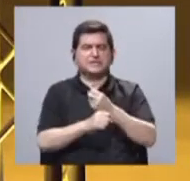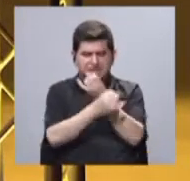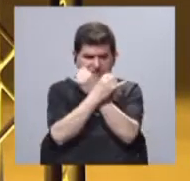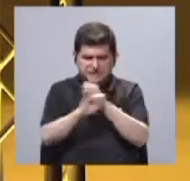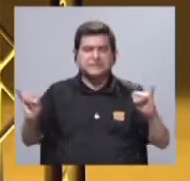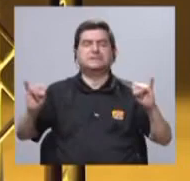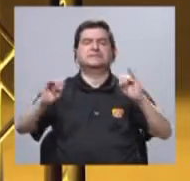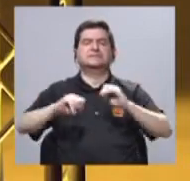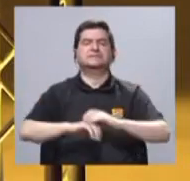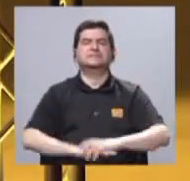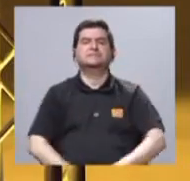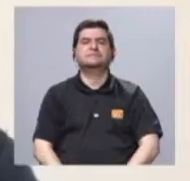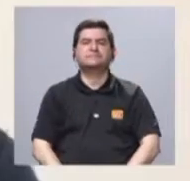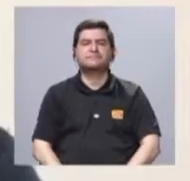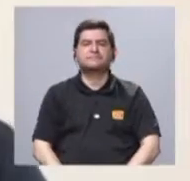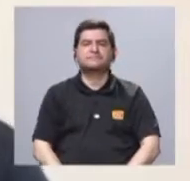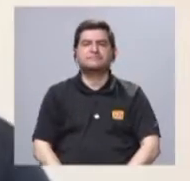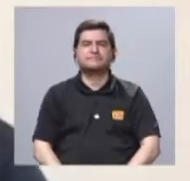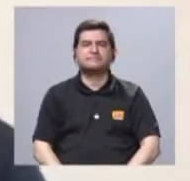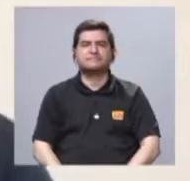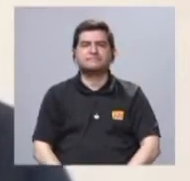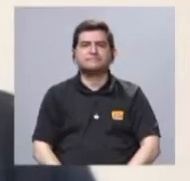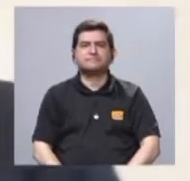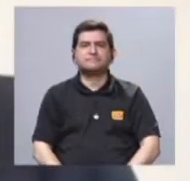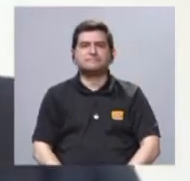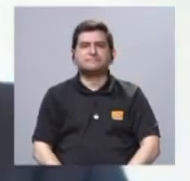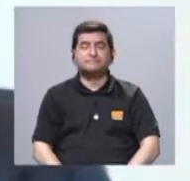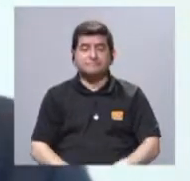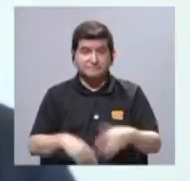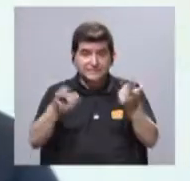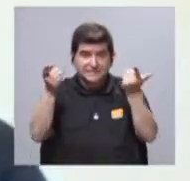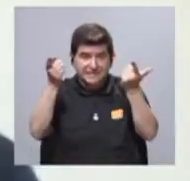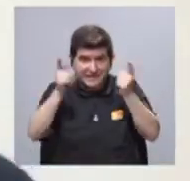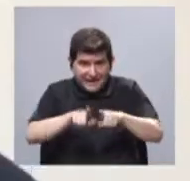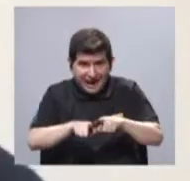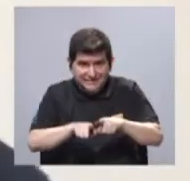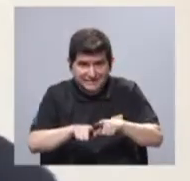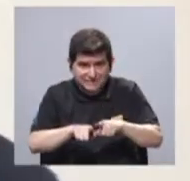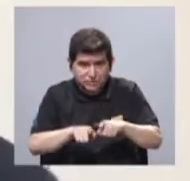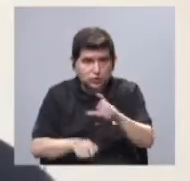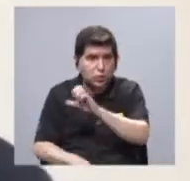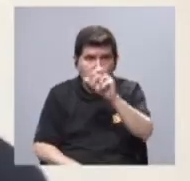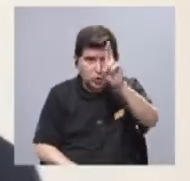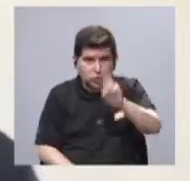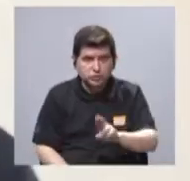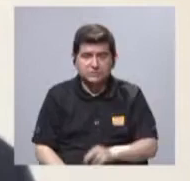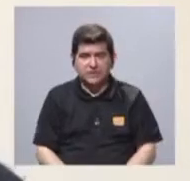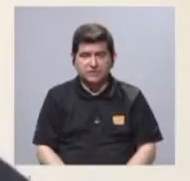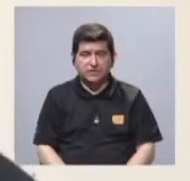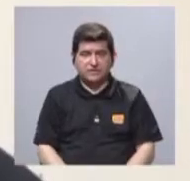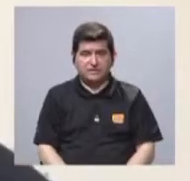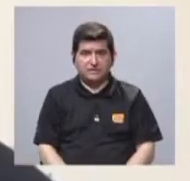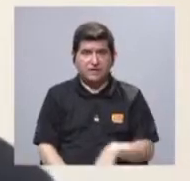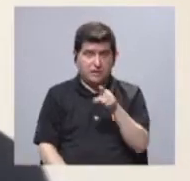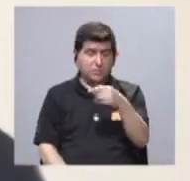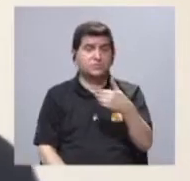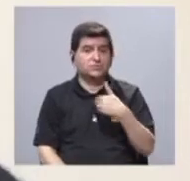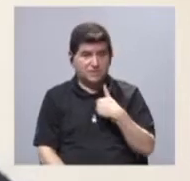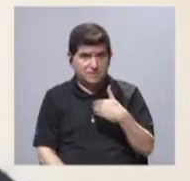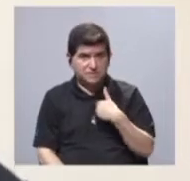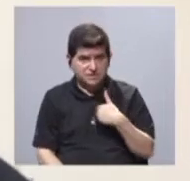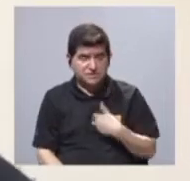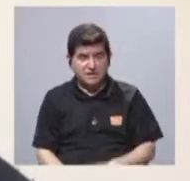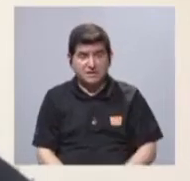de independencia. Y para el caso de Costa Rica, ustedes deben